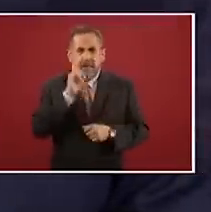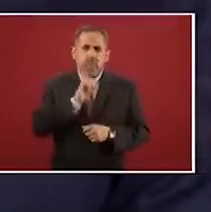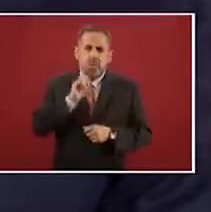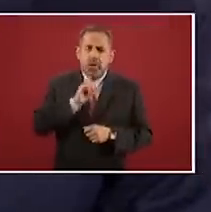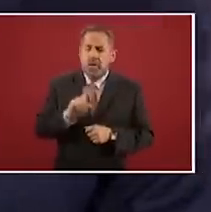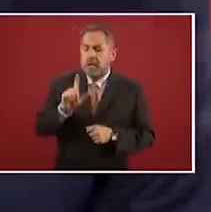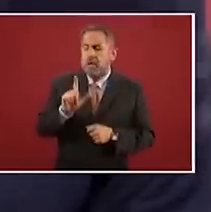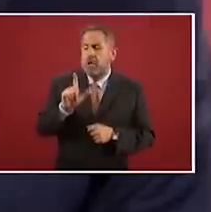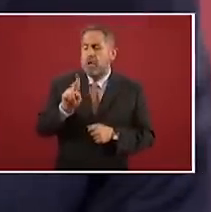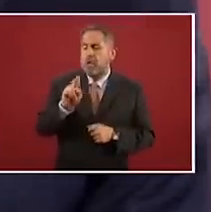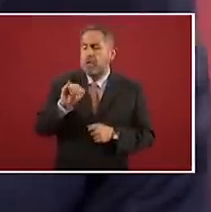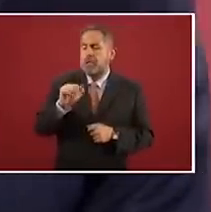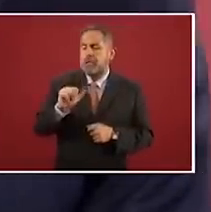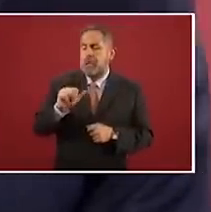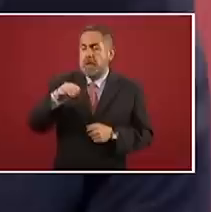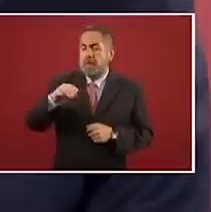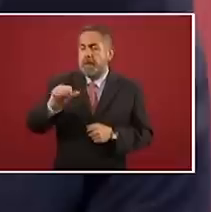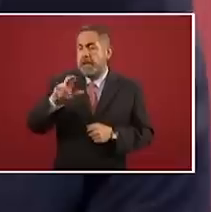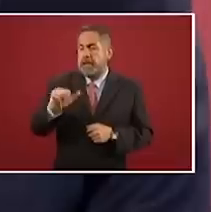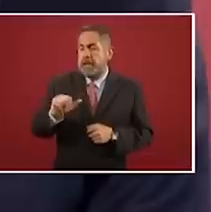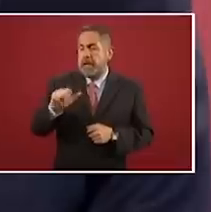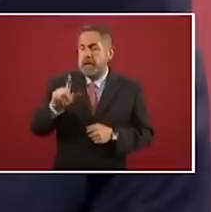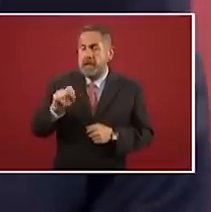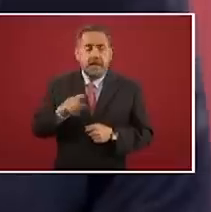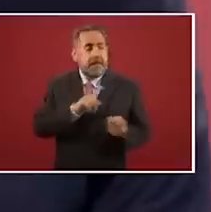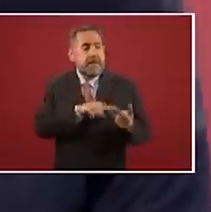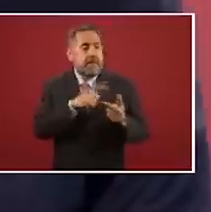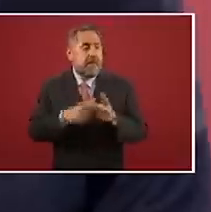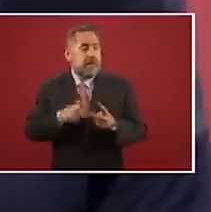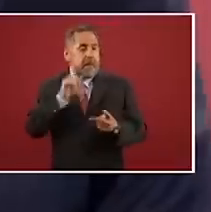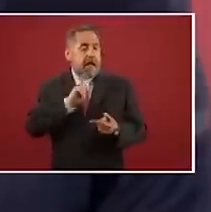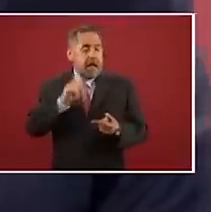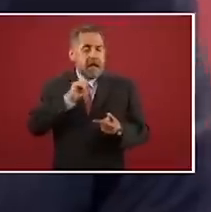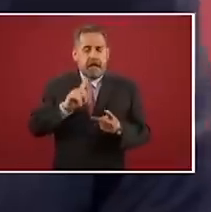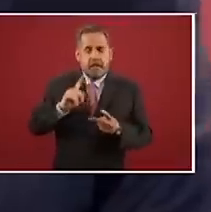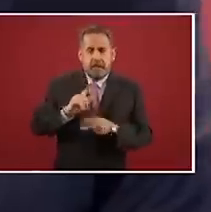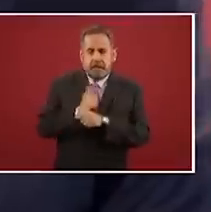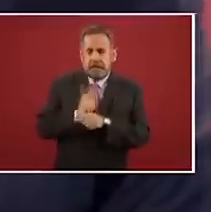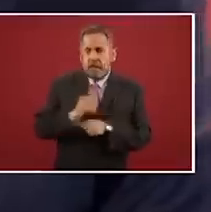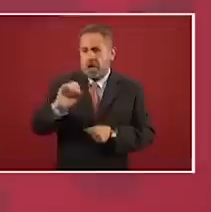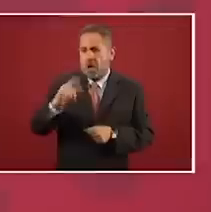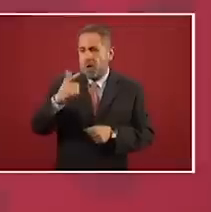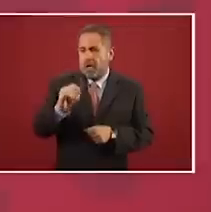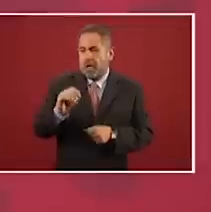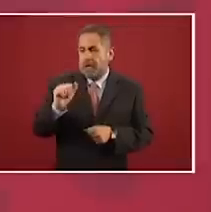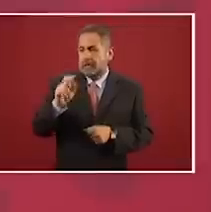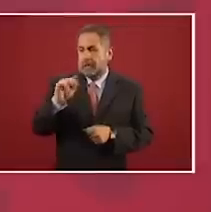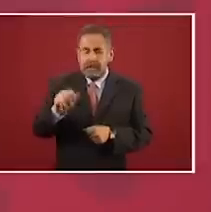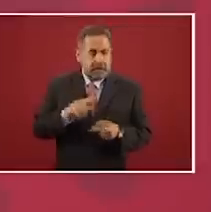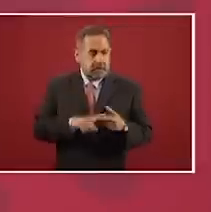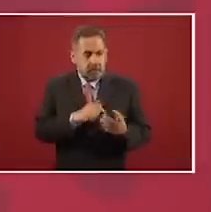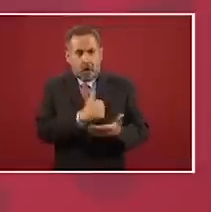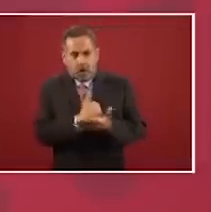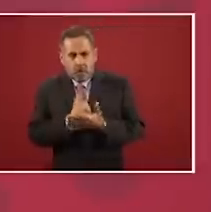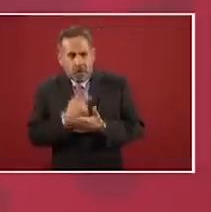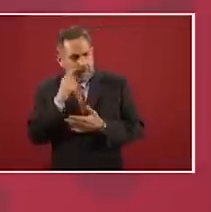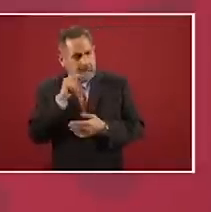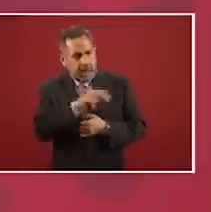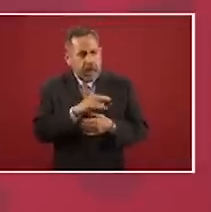alcalde, y a la licenciada Olga Sánchez Cordero que nos ayuden